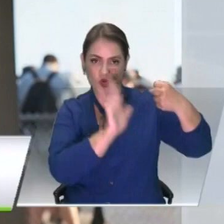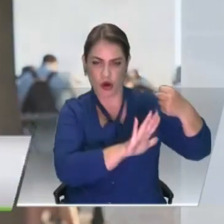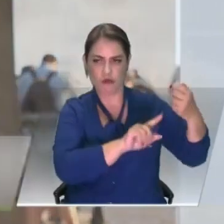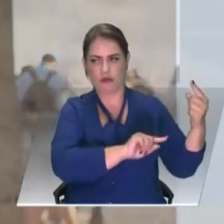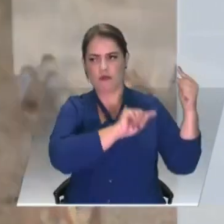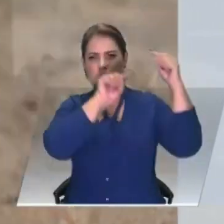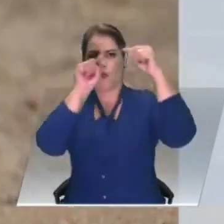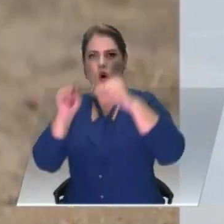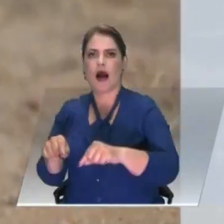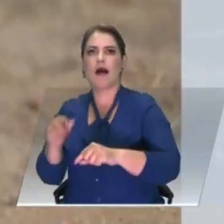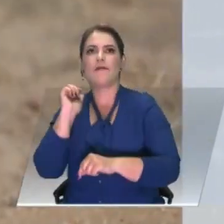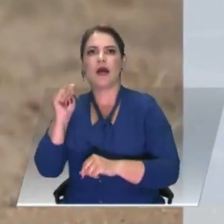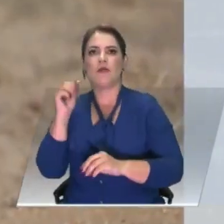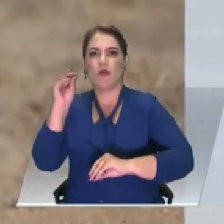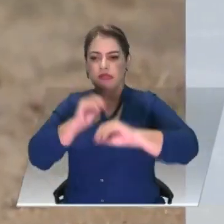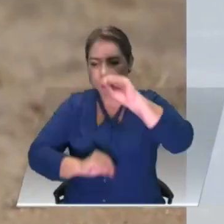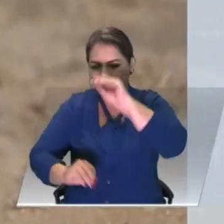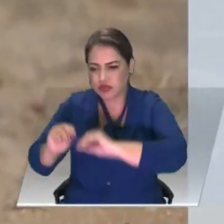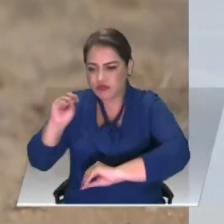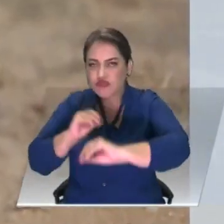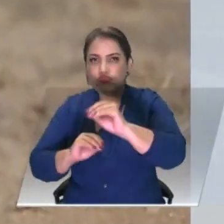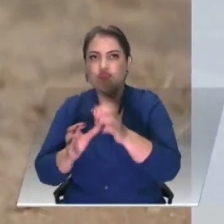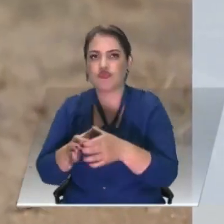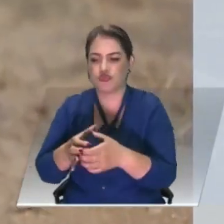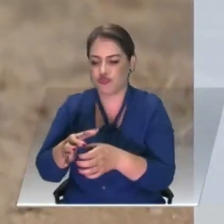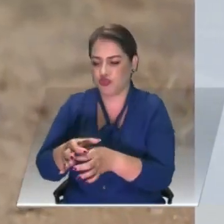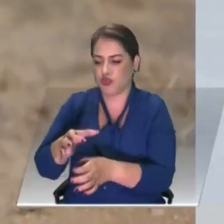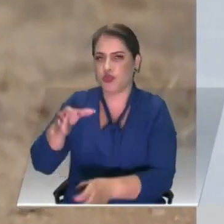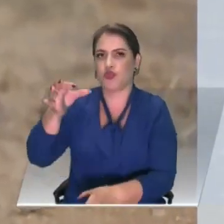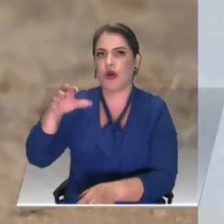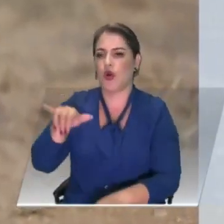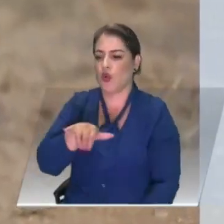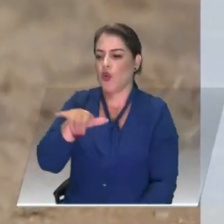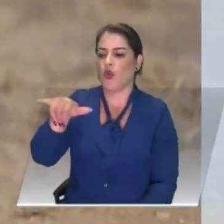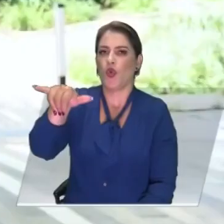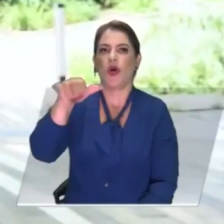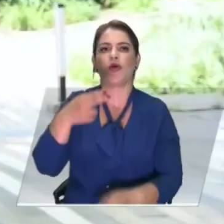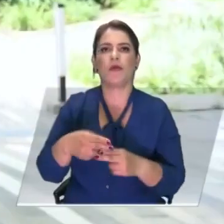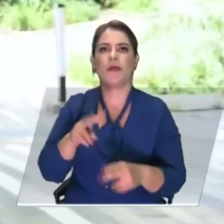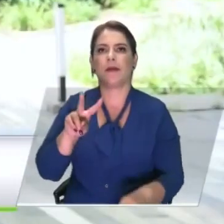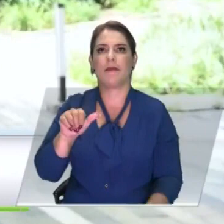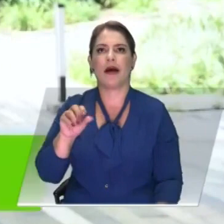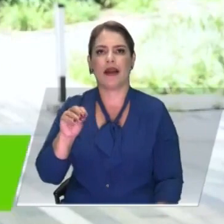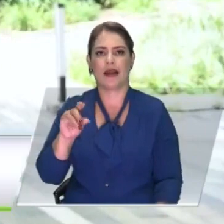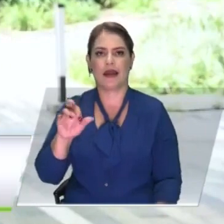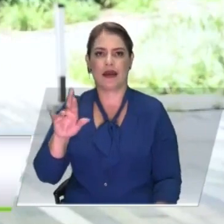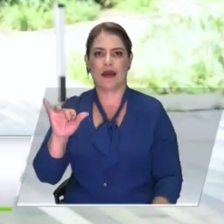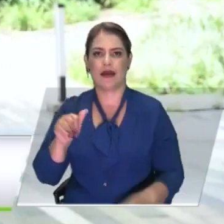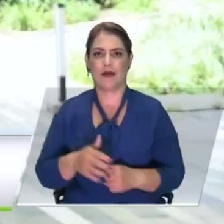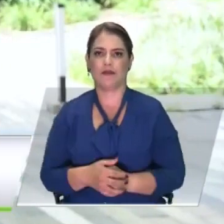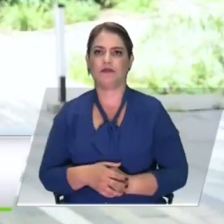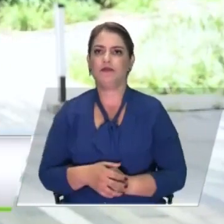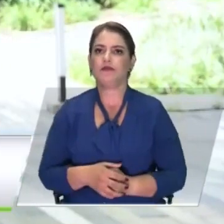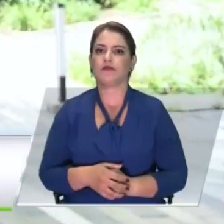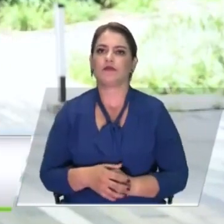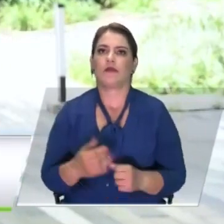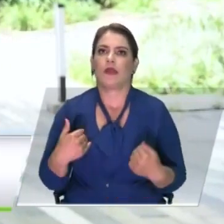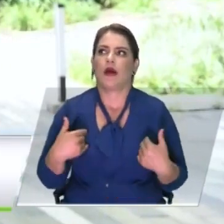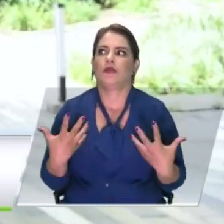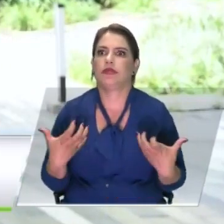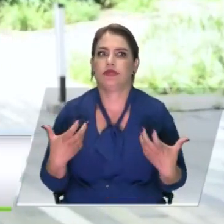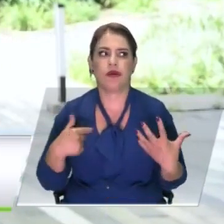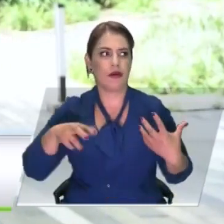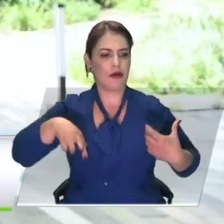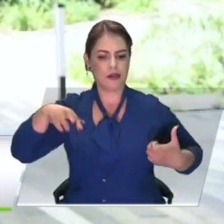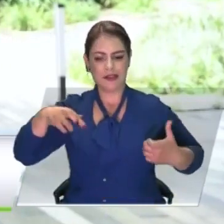en el diseño, construcción y vuelo de la aeronave no tripulada llamada Valquiria. La competencia nos desafió profesionalmente al exigir